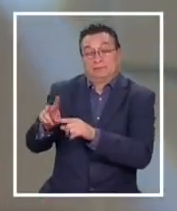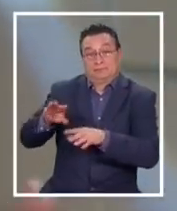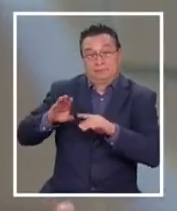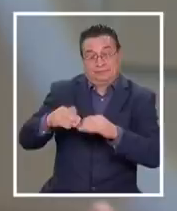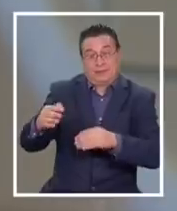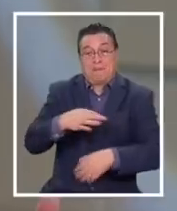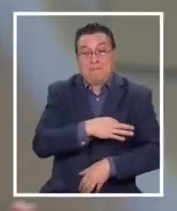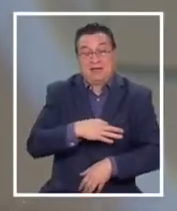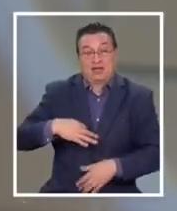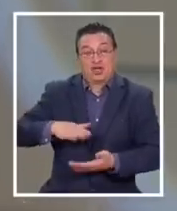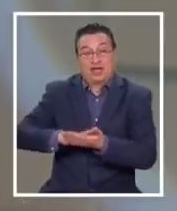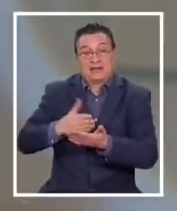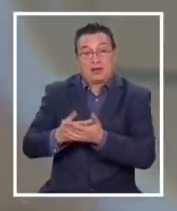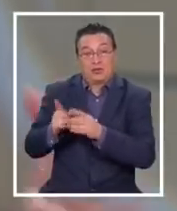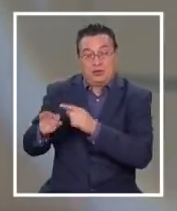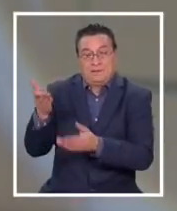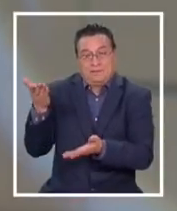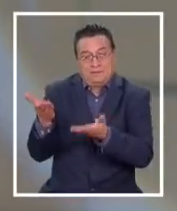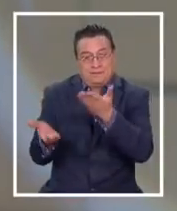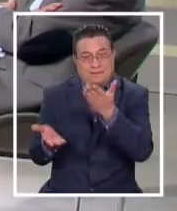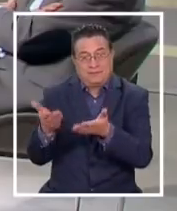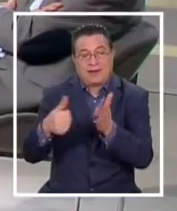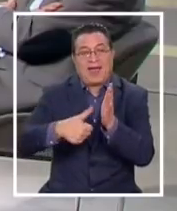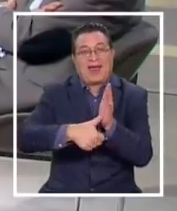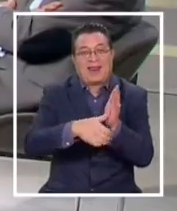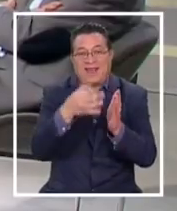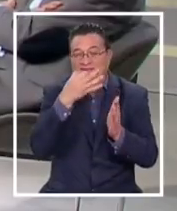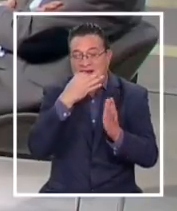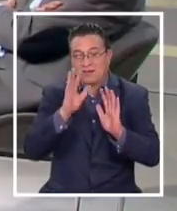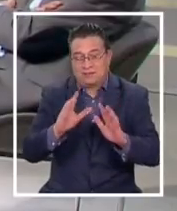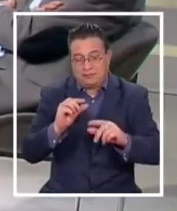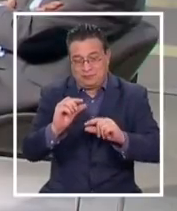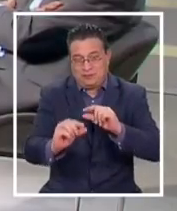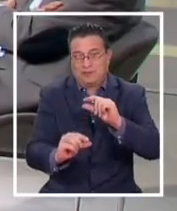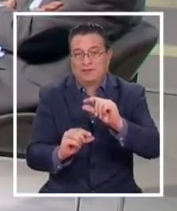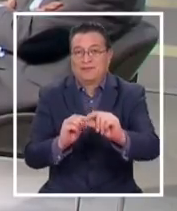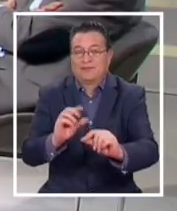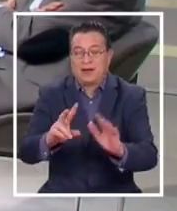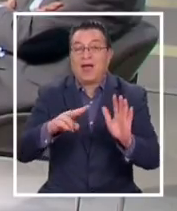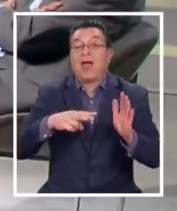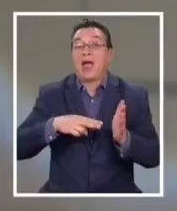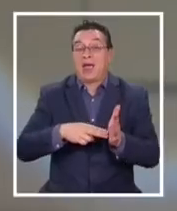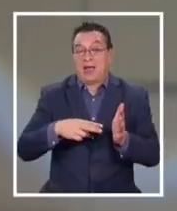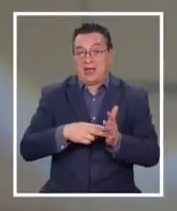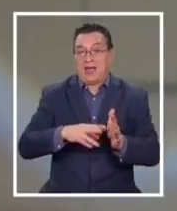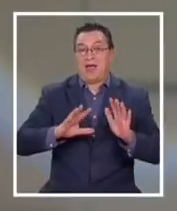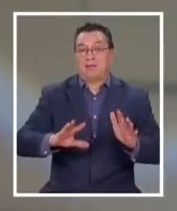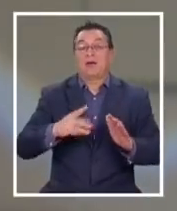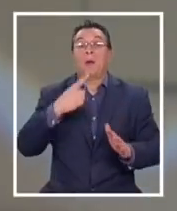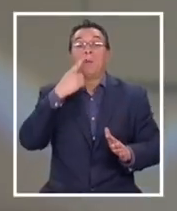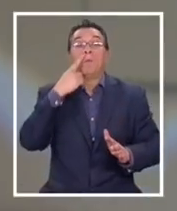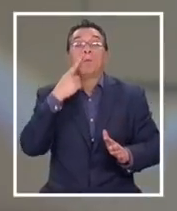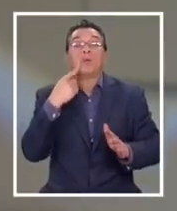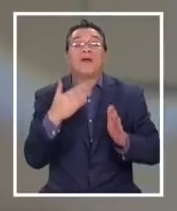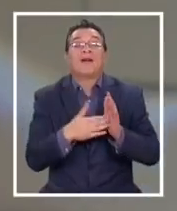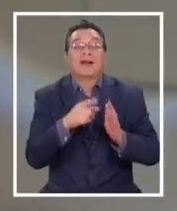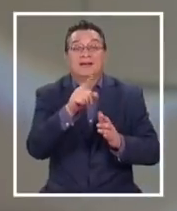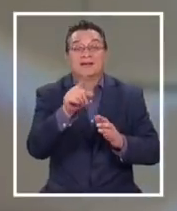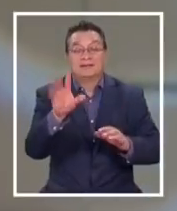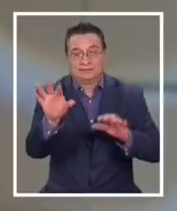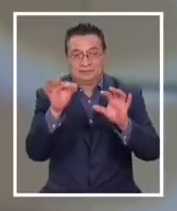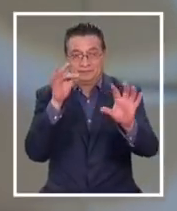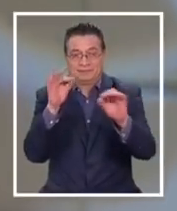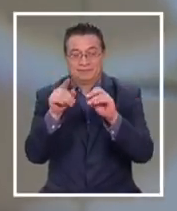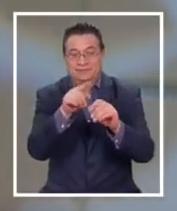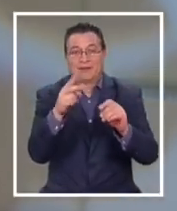día el Ministerio de Salud está recién evaluando el carné verde. Uh-huh. Y por lo tanto, creo que es súper importante esperar la evidencia que ellos encuentren y lo